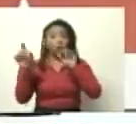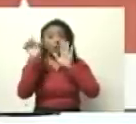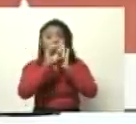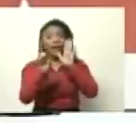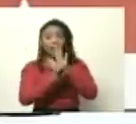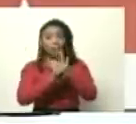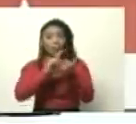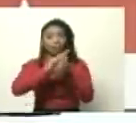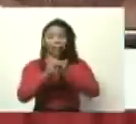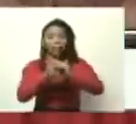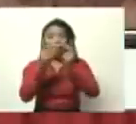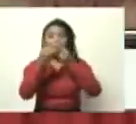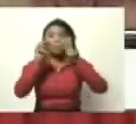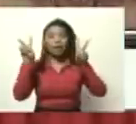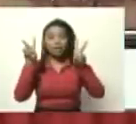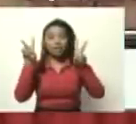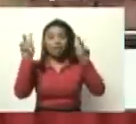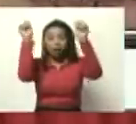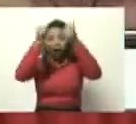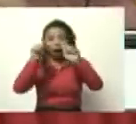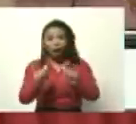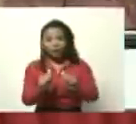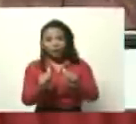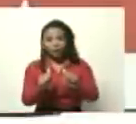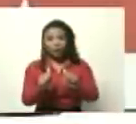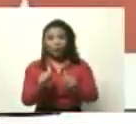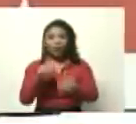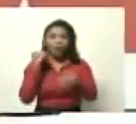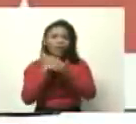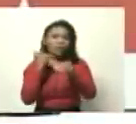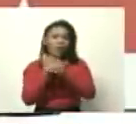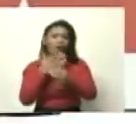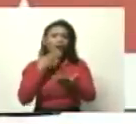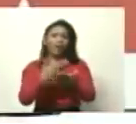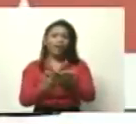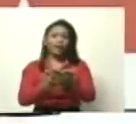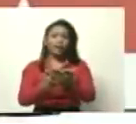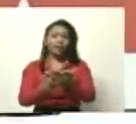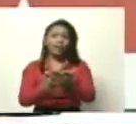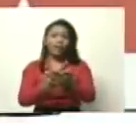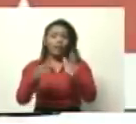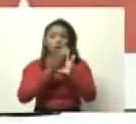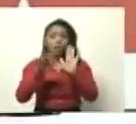paz, por arte, obra y gracia de la constituyente. Se acabaron las